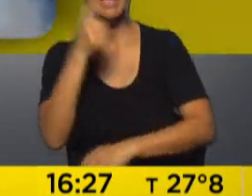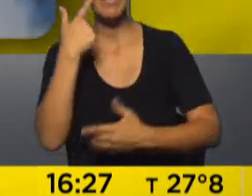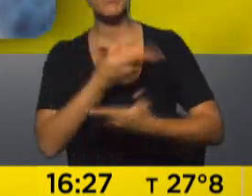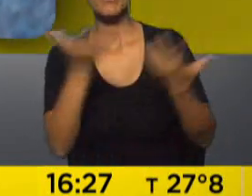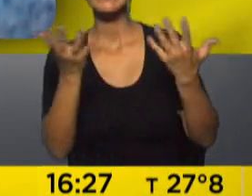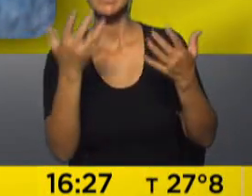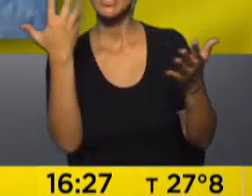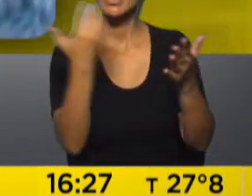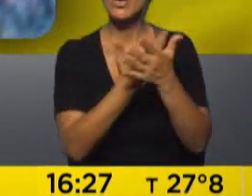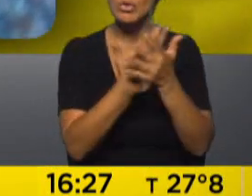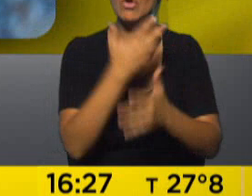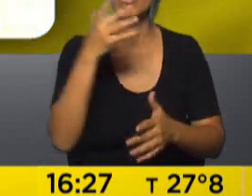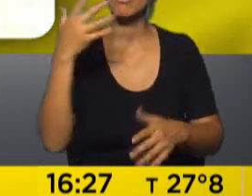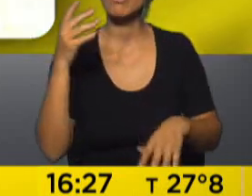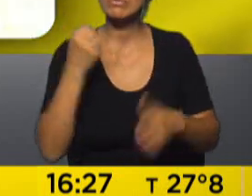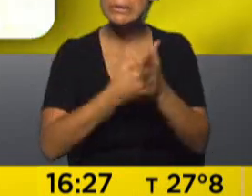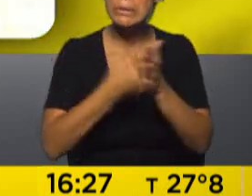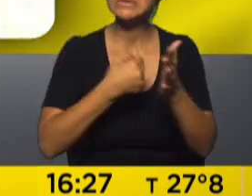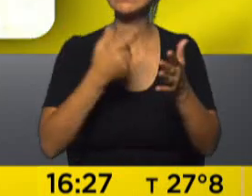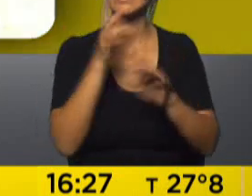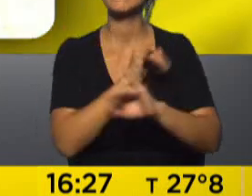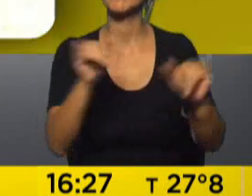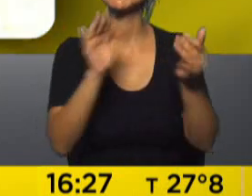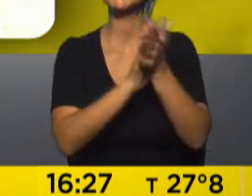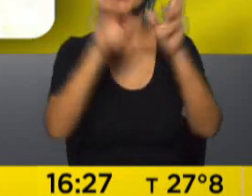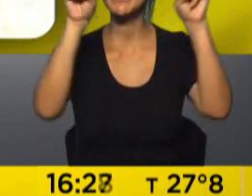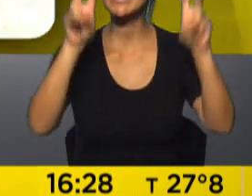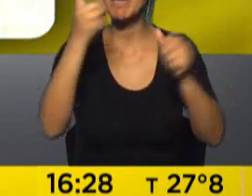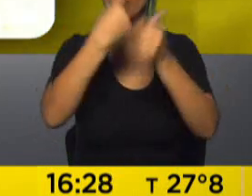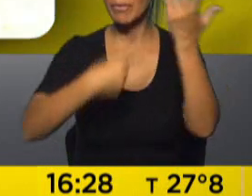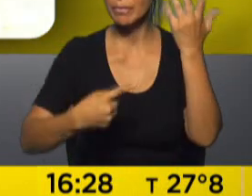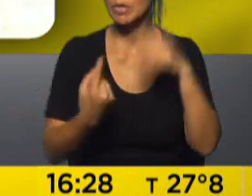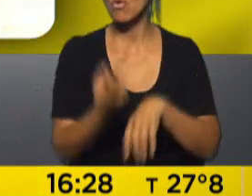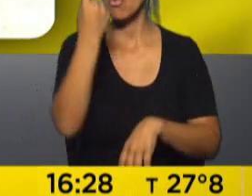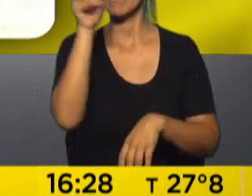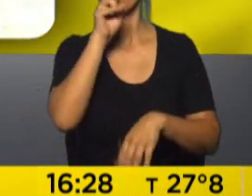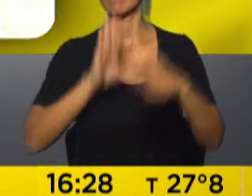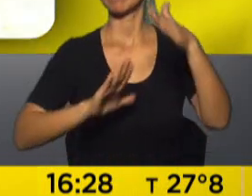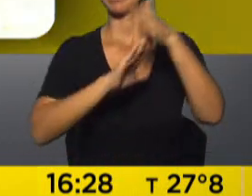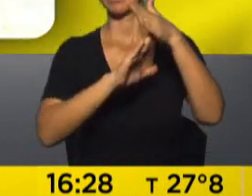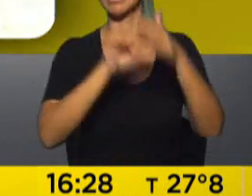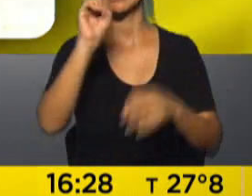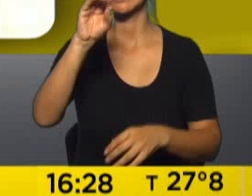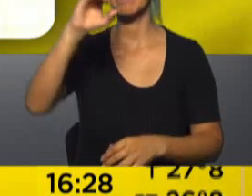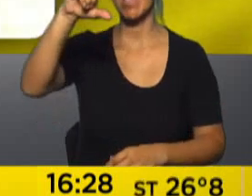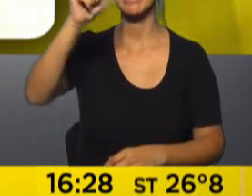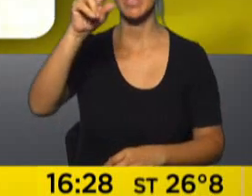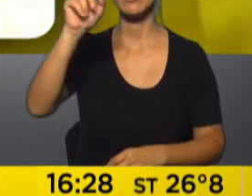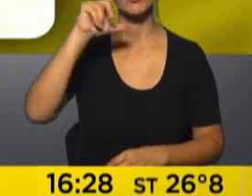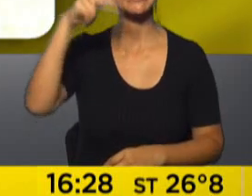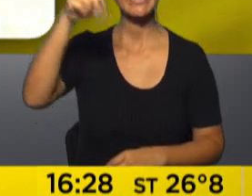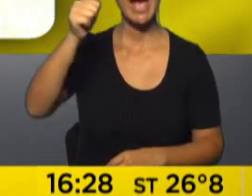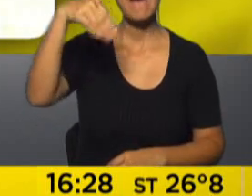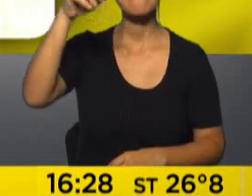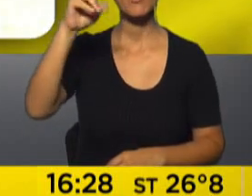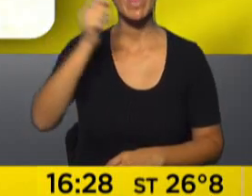el dolor y la desinformación sobre las distintas temáticas. Una de las protagonistas es Carolina Morales, de 25 años. Cuando